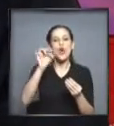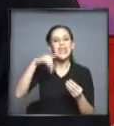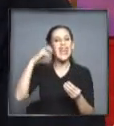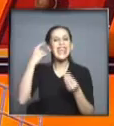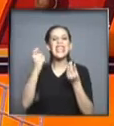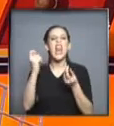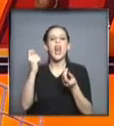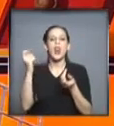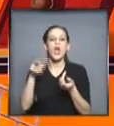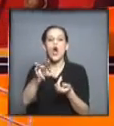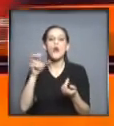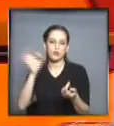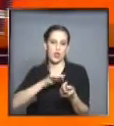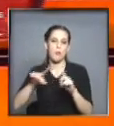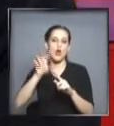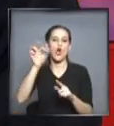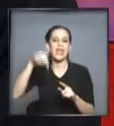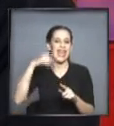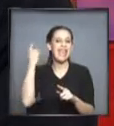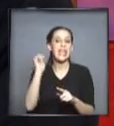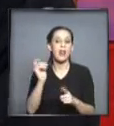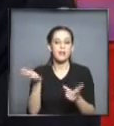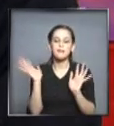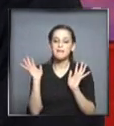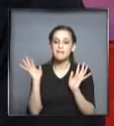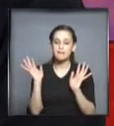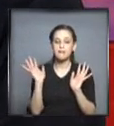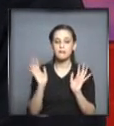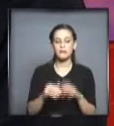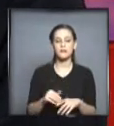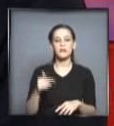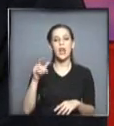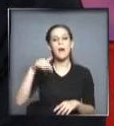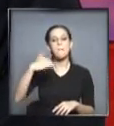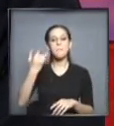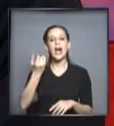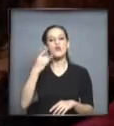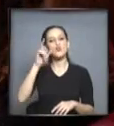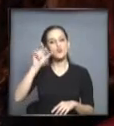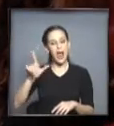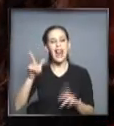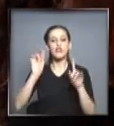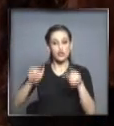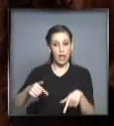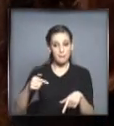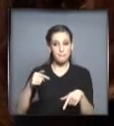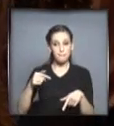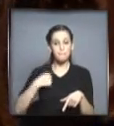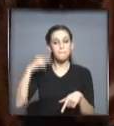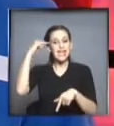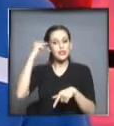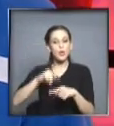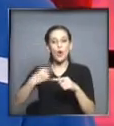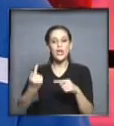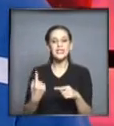ONG. Bueno, pero también hay que fijarse quién financia los partidos. Bueno, de hecho... Siempre. Ahora voy con Manuel. Yo también milito. Yo creo que la política es uno